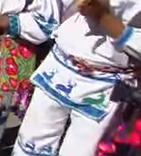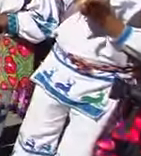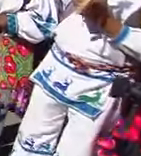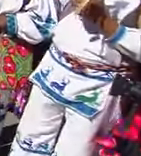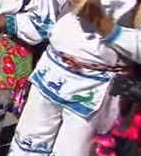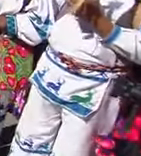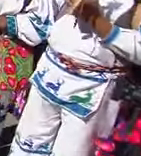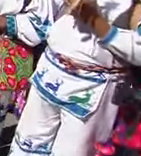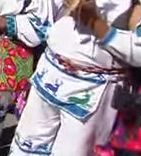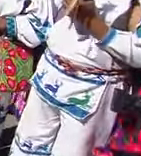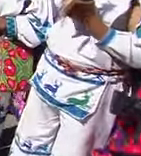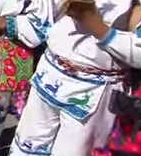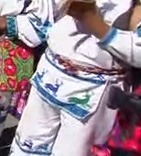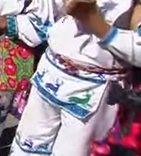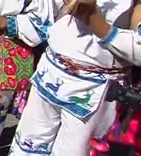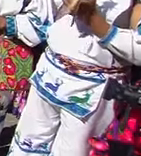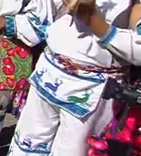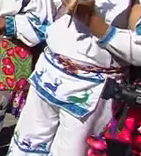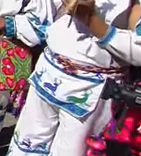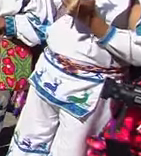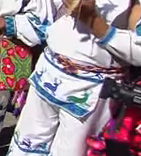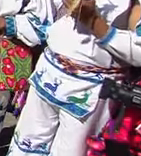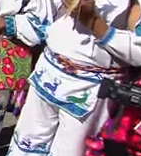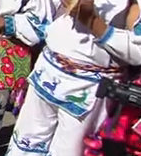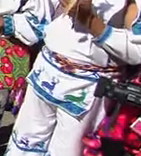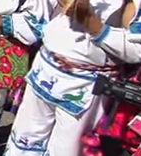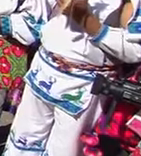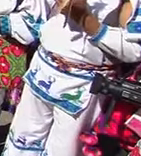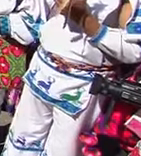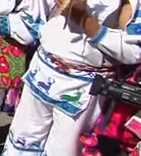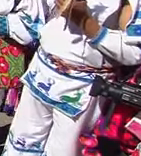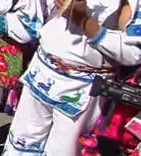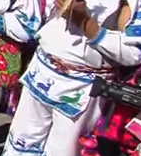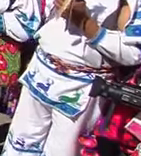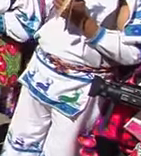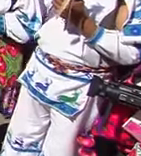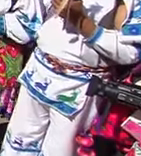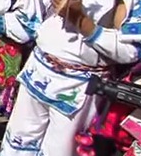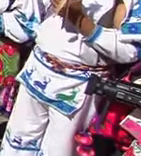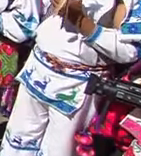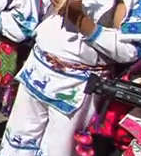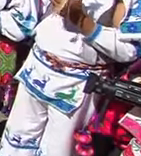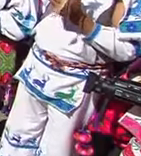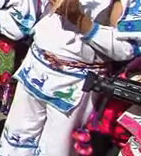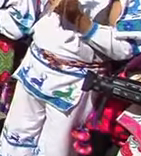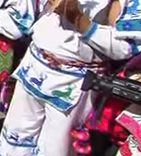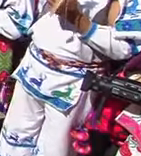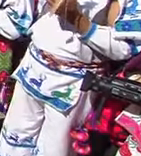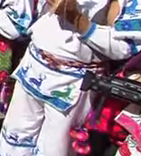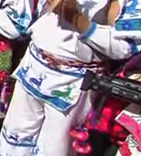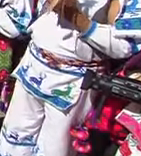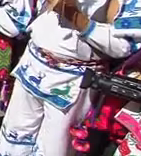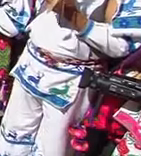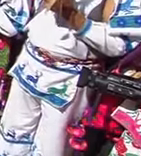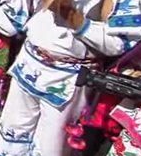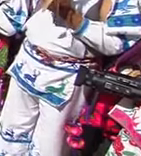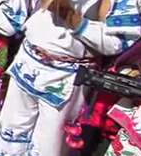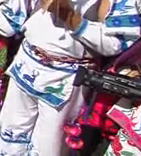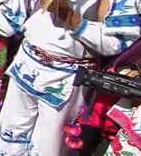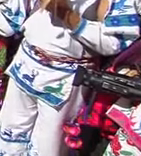Respetable presidente de la República, lo saludamos con afecto a nombre del